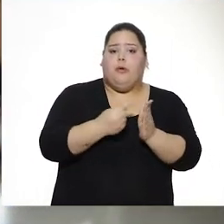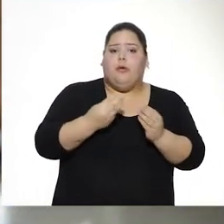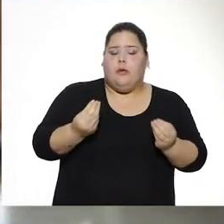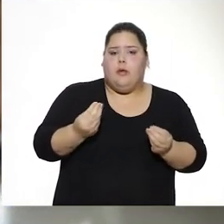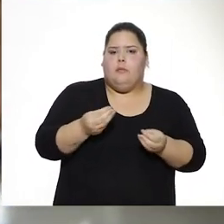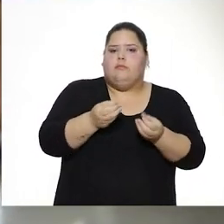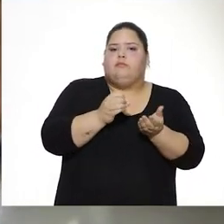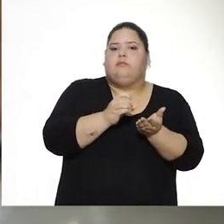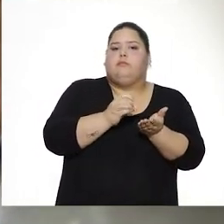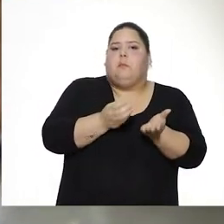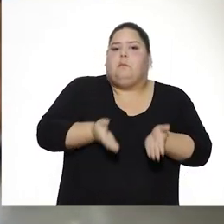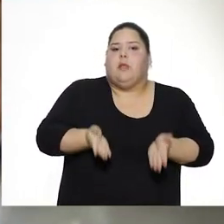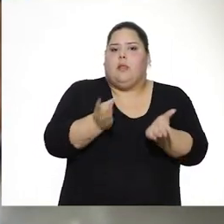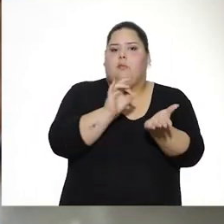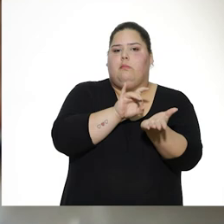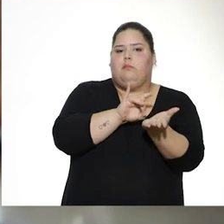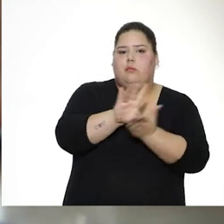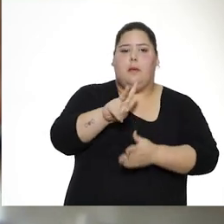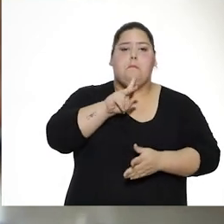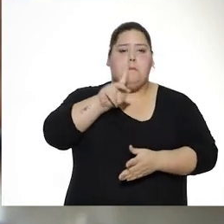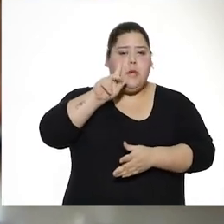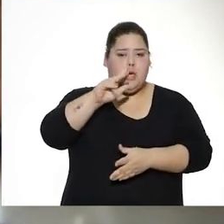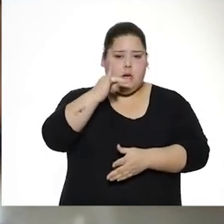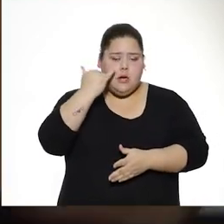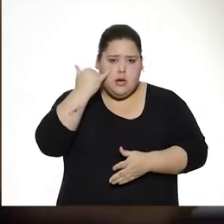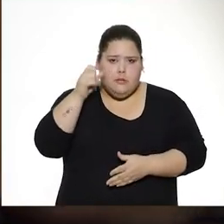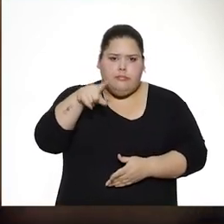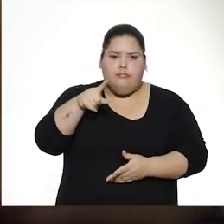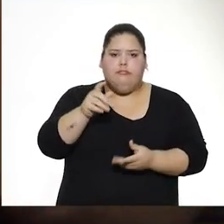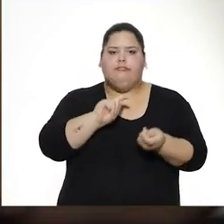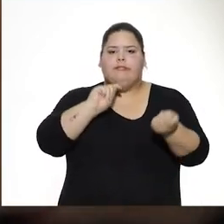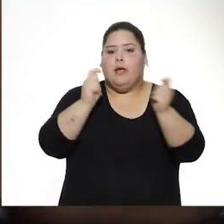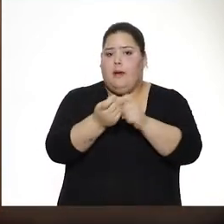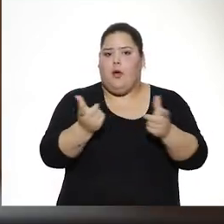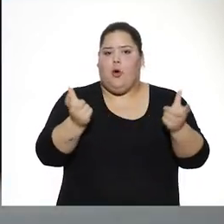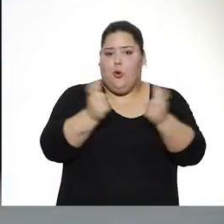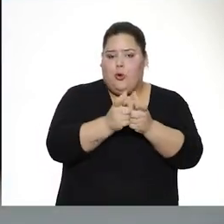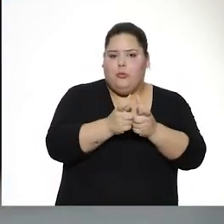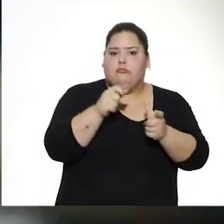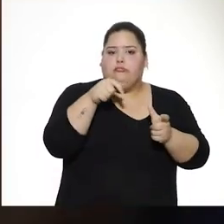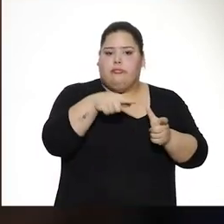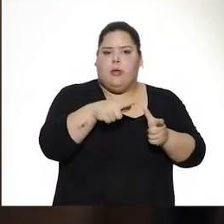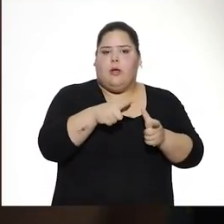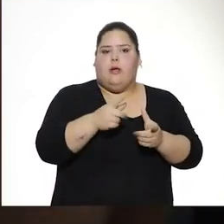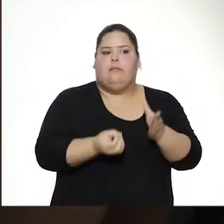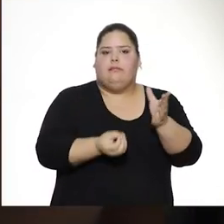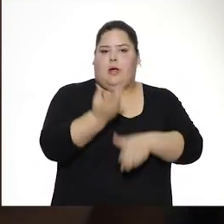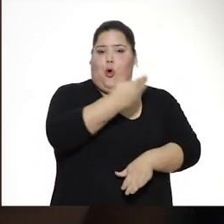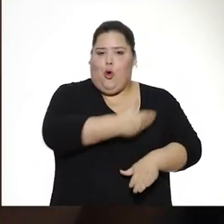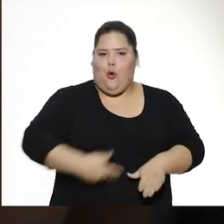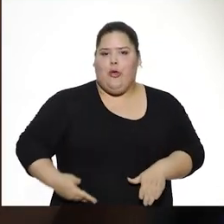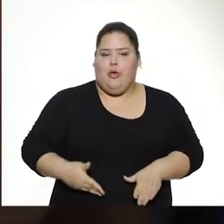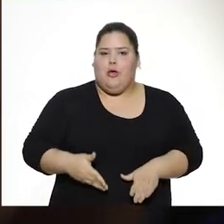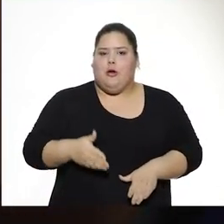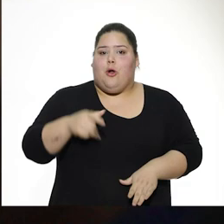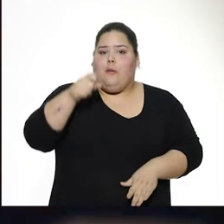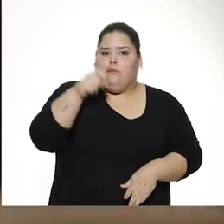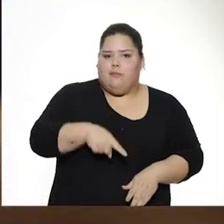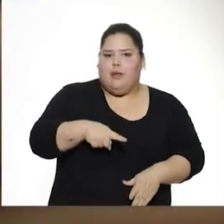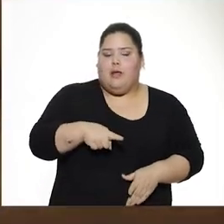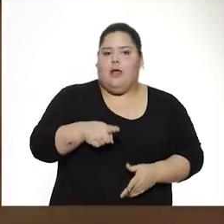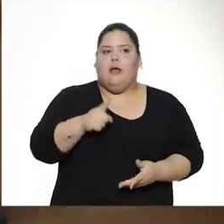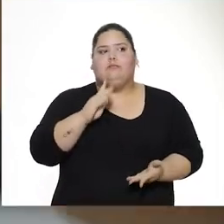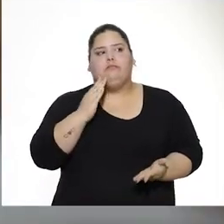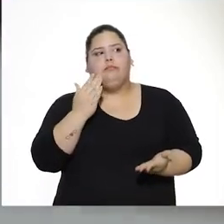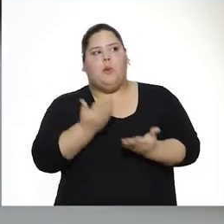Aires se impulsó la destitución del virrey y su reemplazo por una junta, creando un gobierno local que, si bien proponía romper